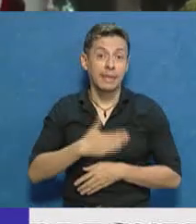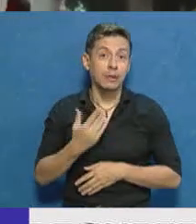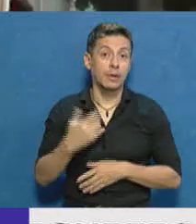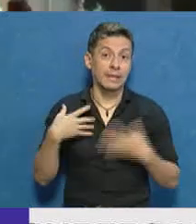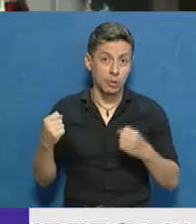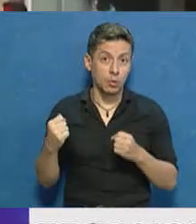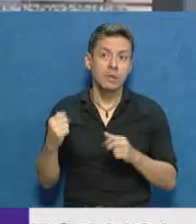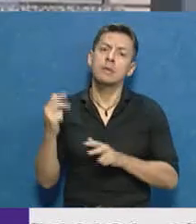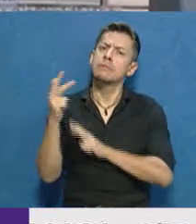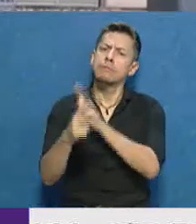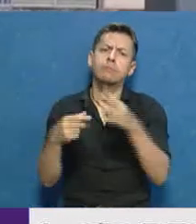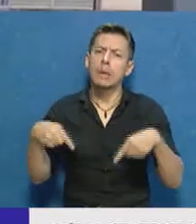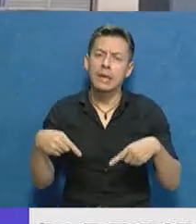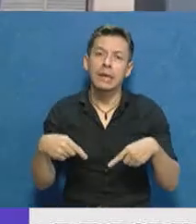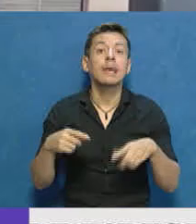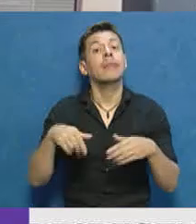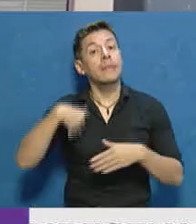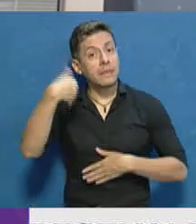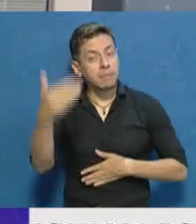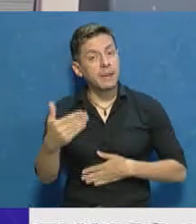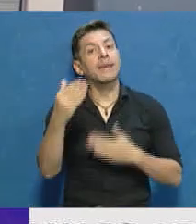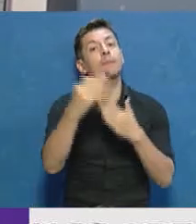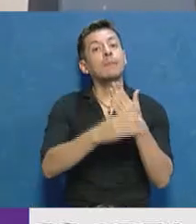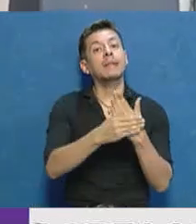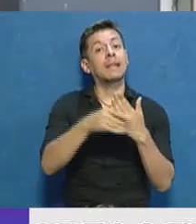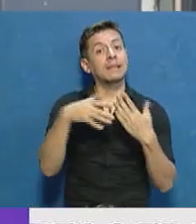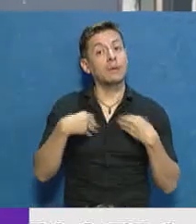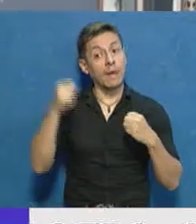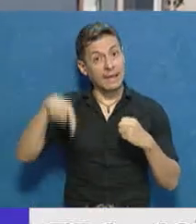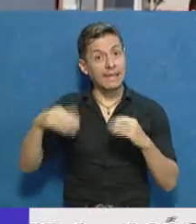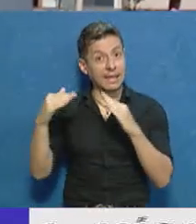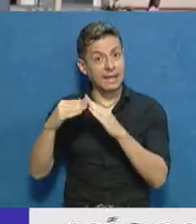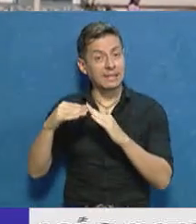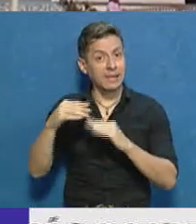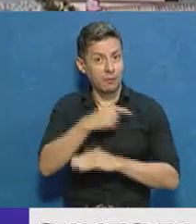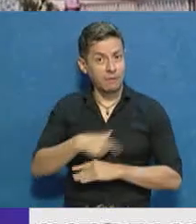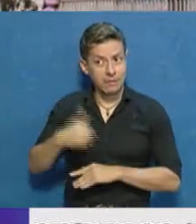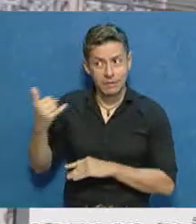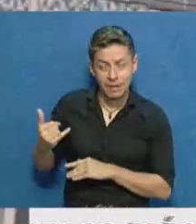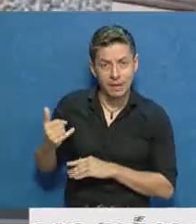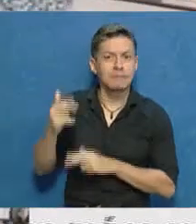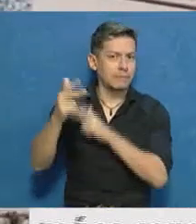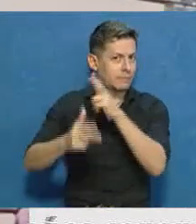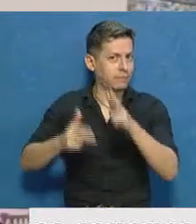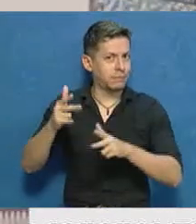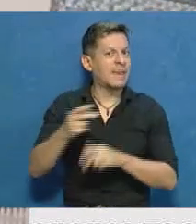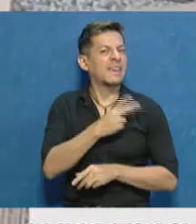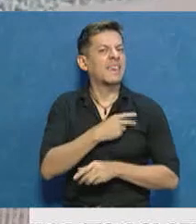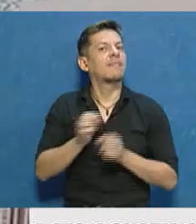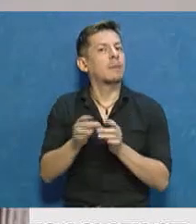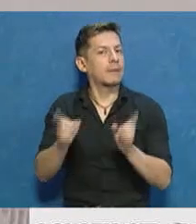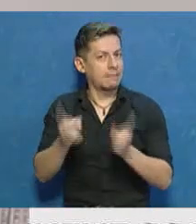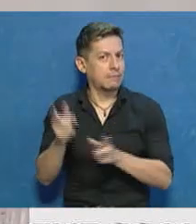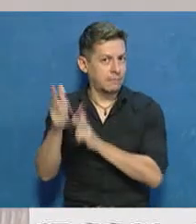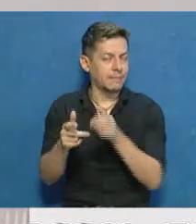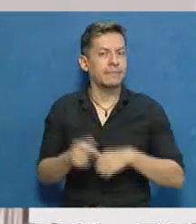esta información con la ministra de salud aquí presente en Casa de Gobierno y también el jefe de epidemiología. Tiene